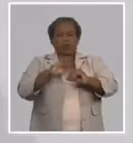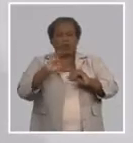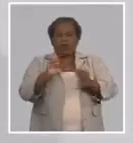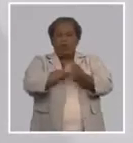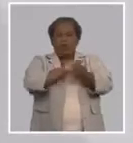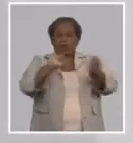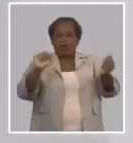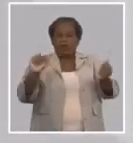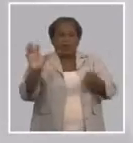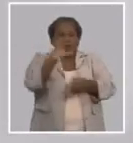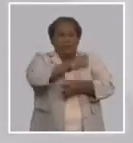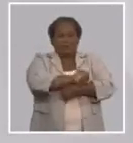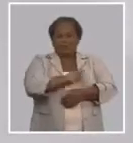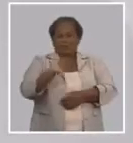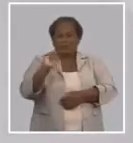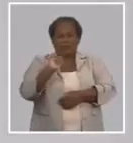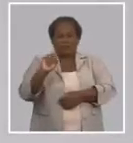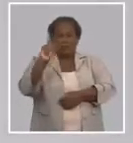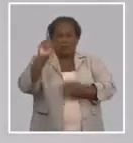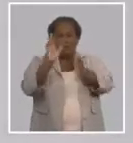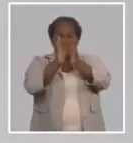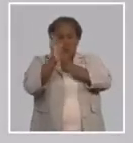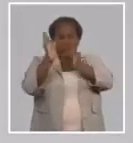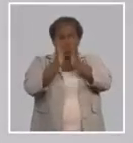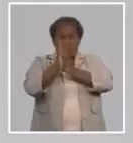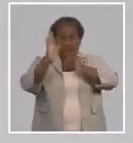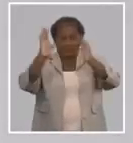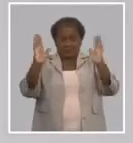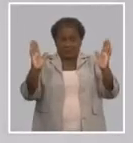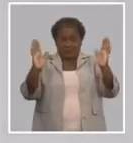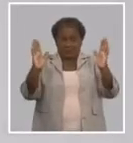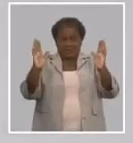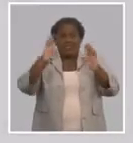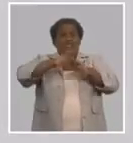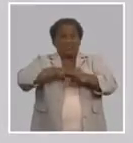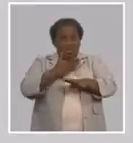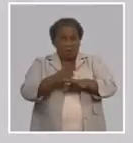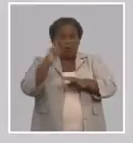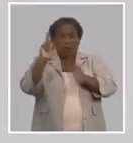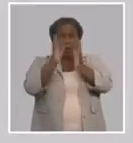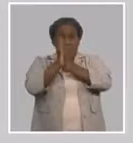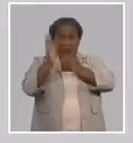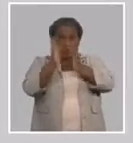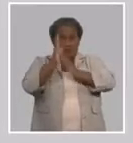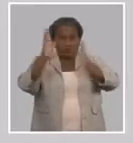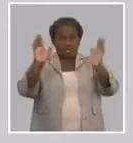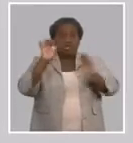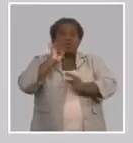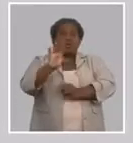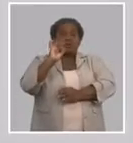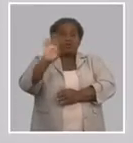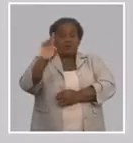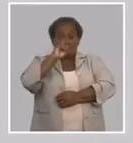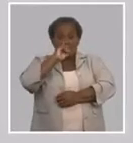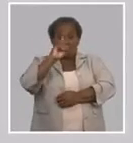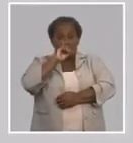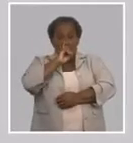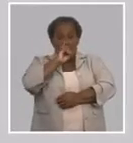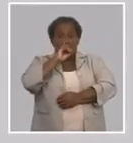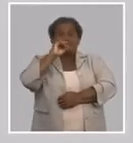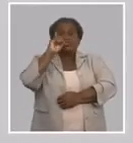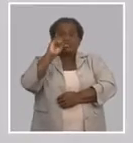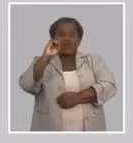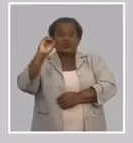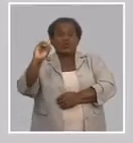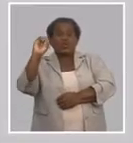fíjense como un mes exactamente un mes después el 15 de noviembre a las 00